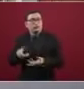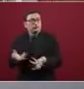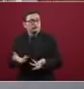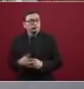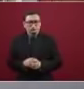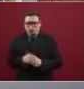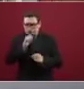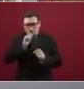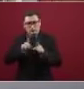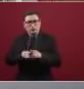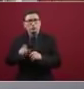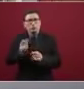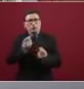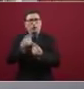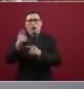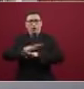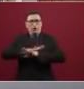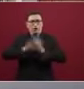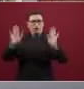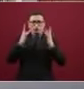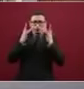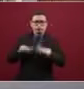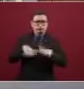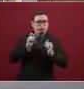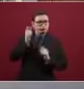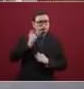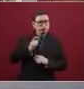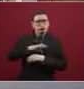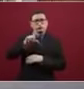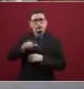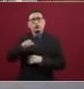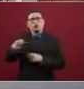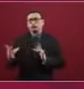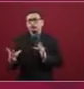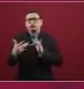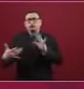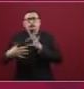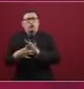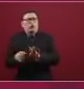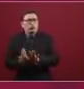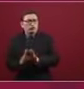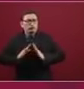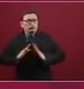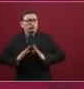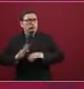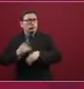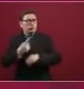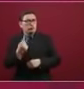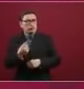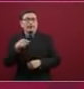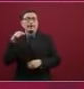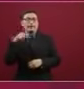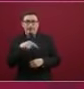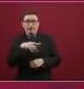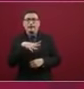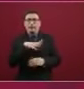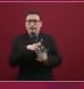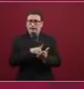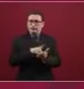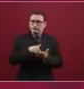se van al retiro, lo único, la vinculación que queda con nosotros es porque mantienen sus derechos